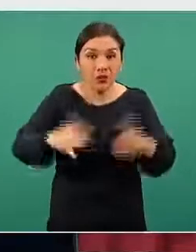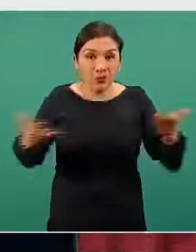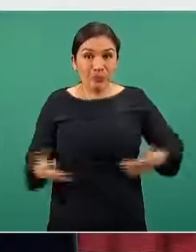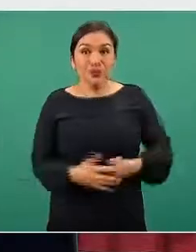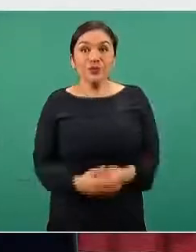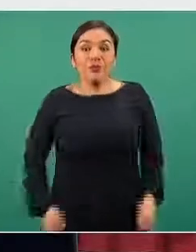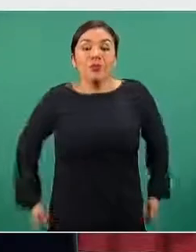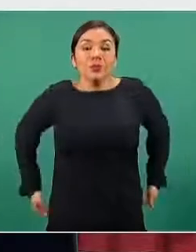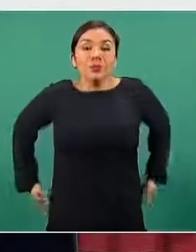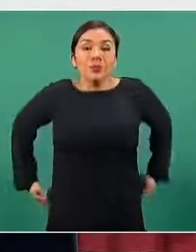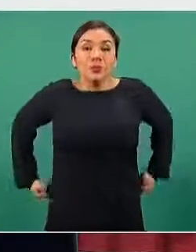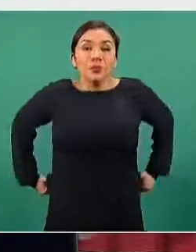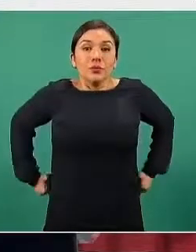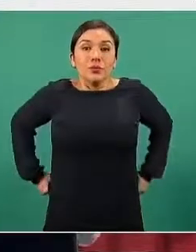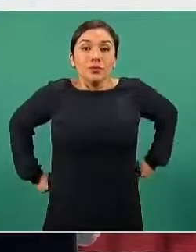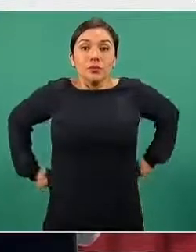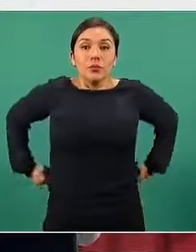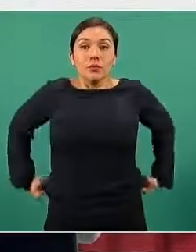por favor.